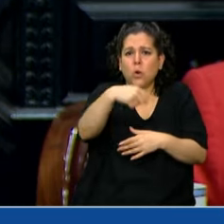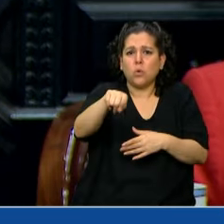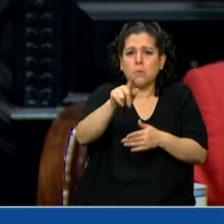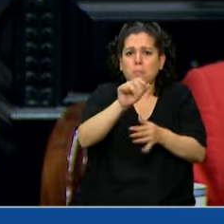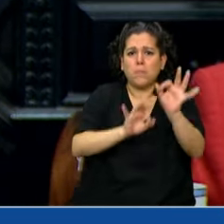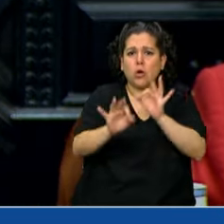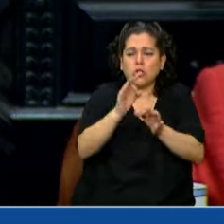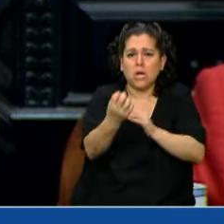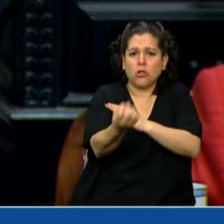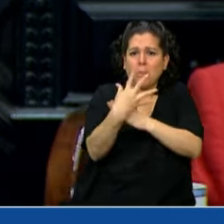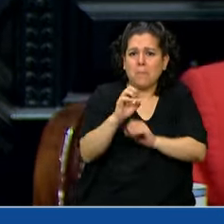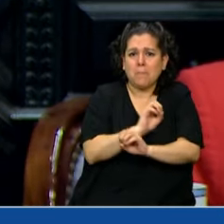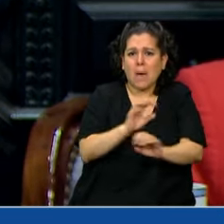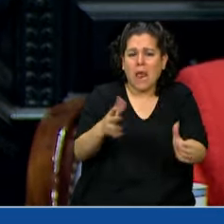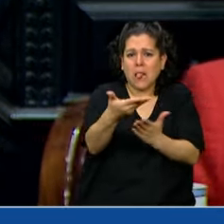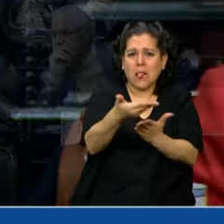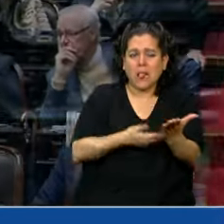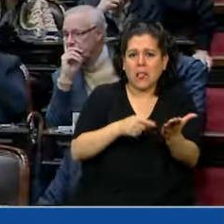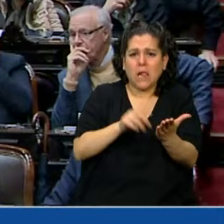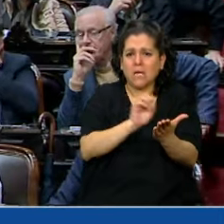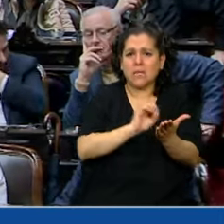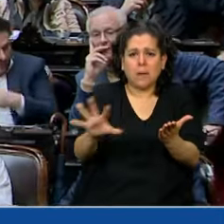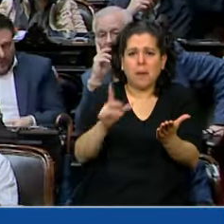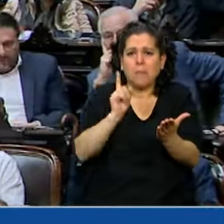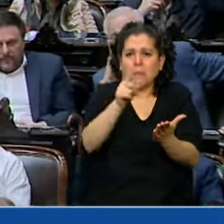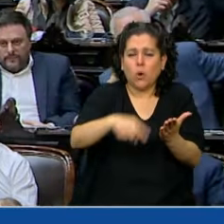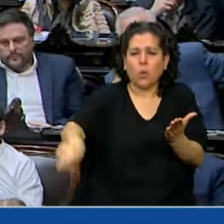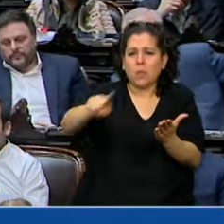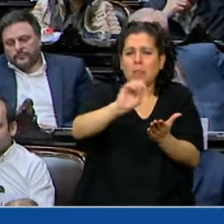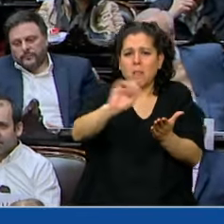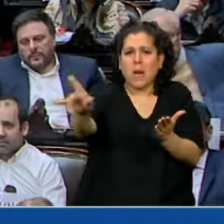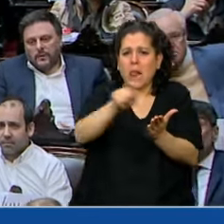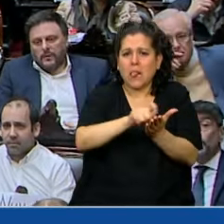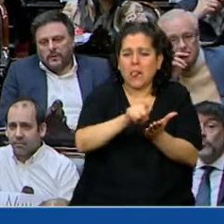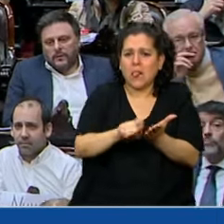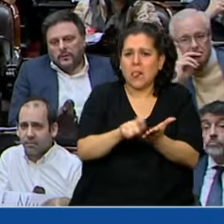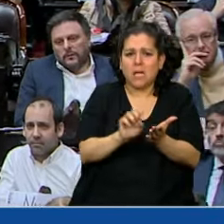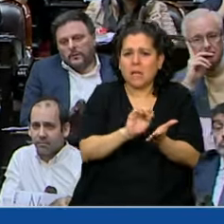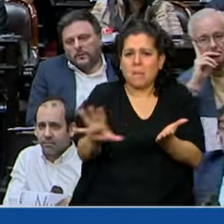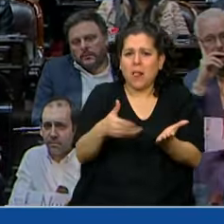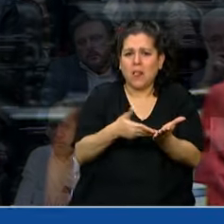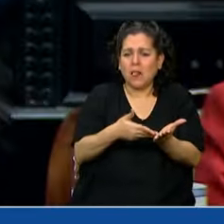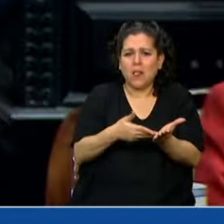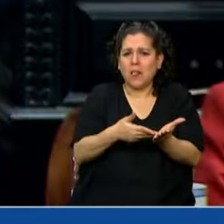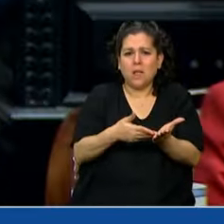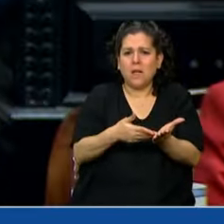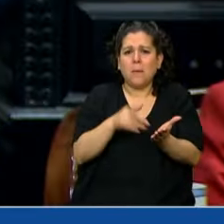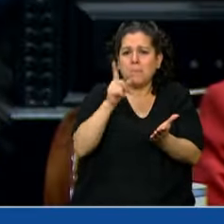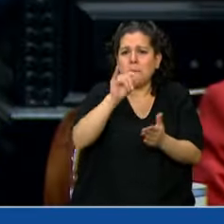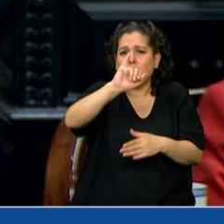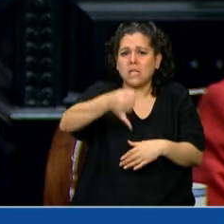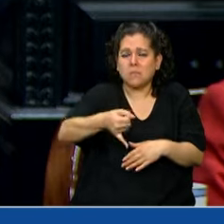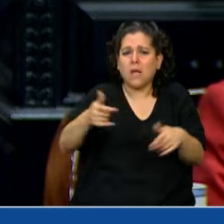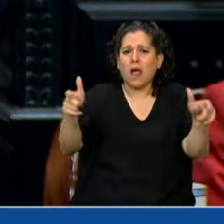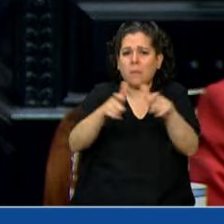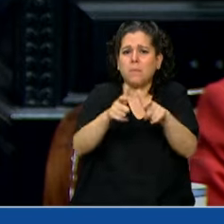mal vino mal de ustedes de ustedes aceptado por el presidente de la